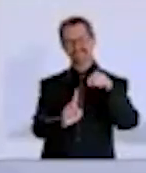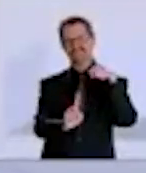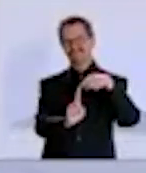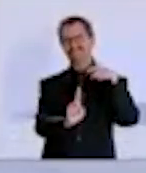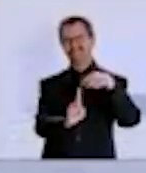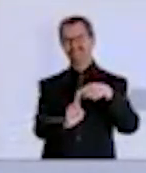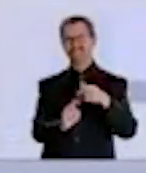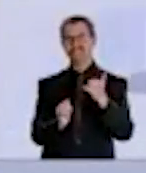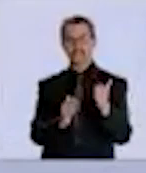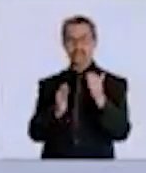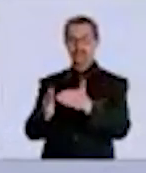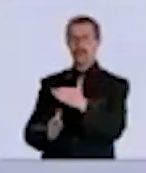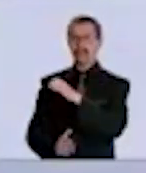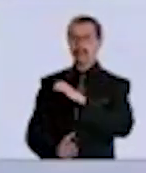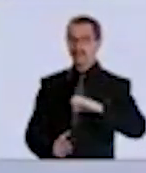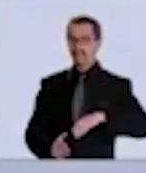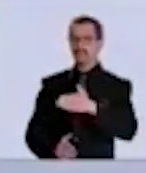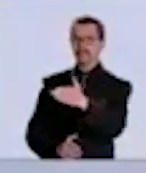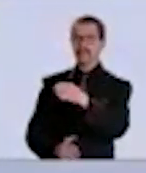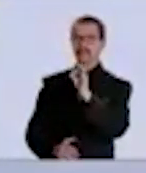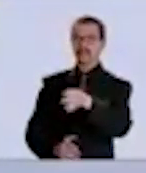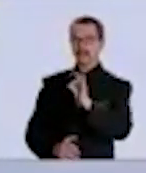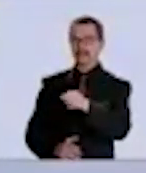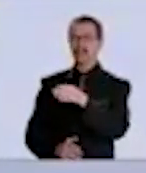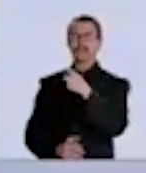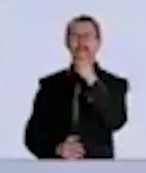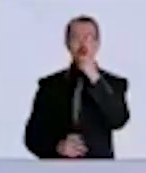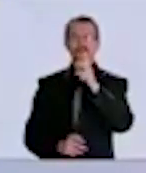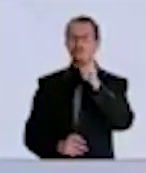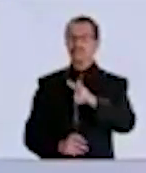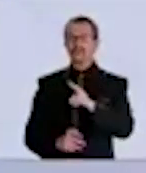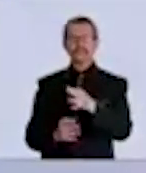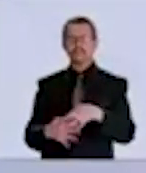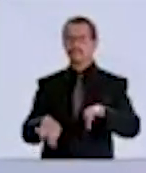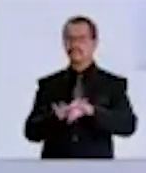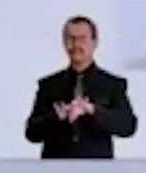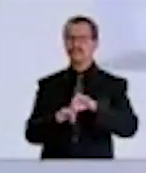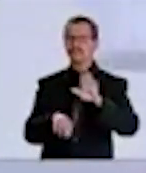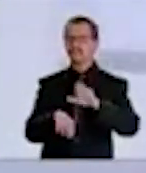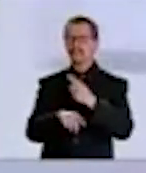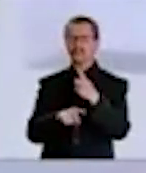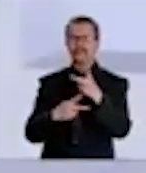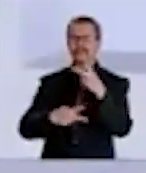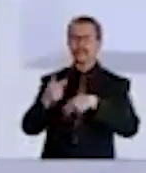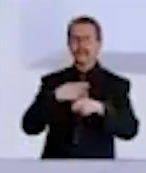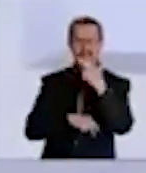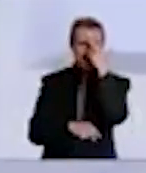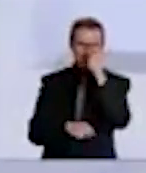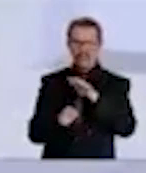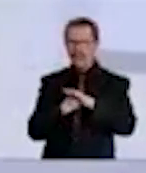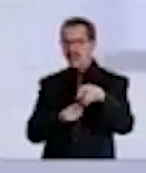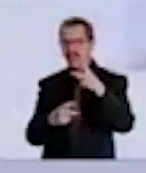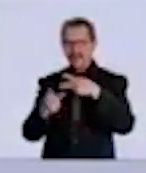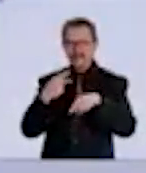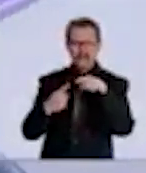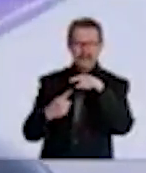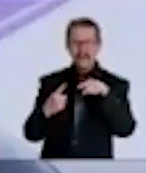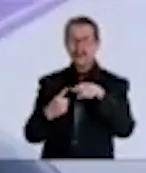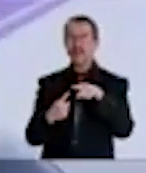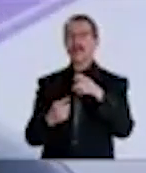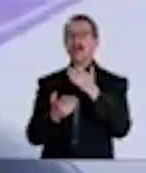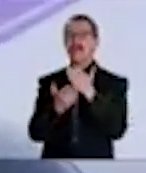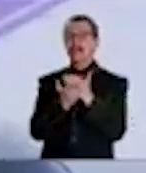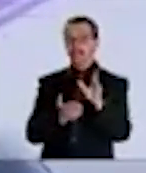las causas y que lo que necesitamos es que entre otras cosas crezca la economía haya prosperidad pero propone una cantidad de